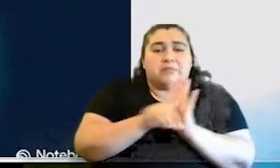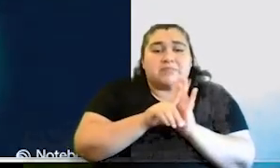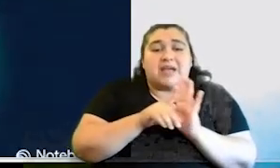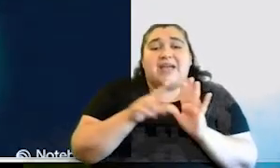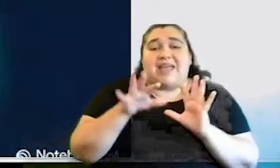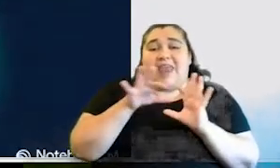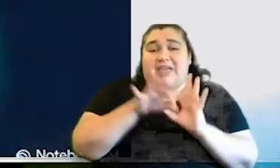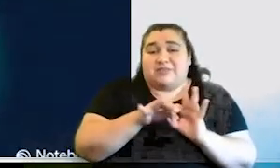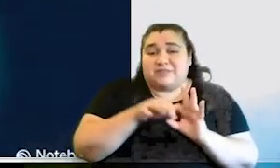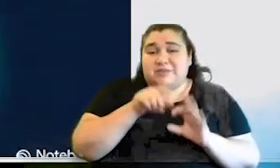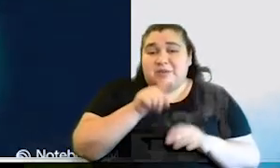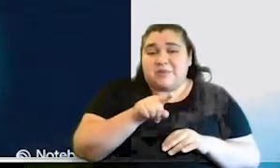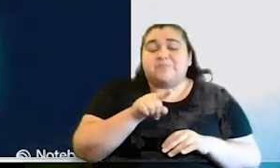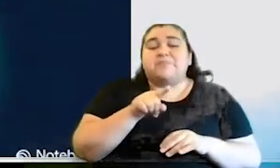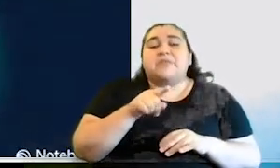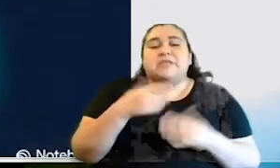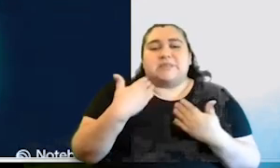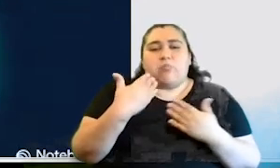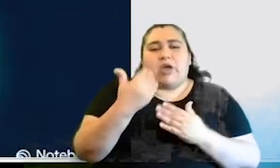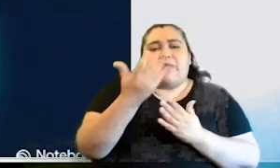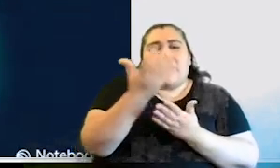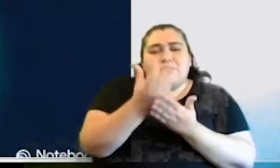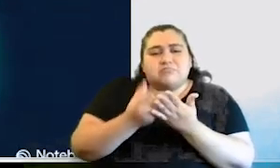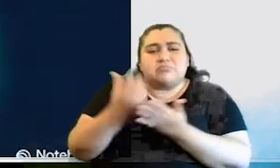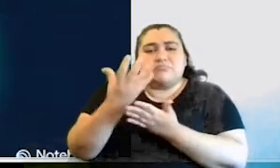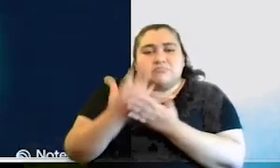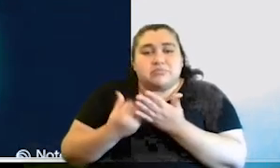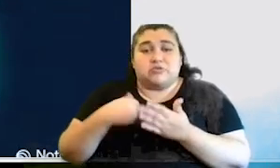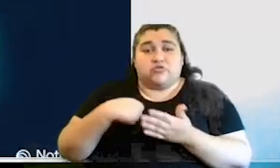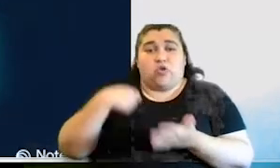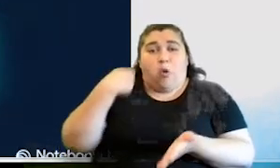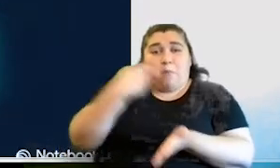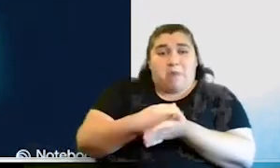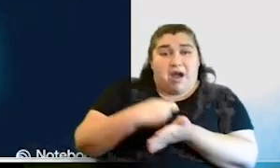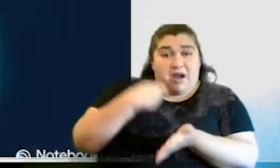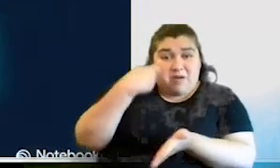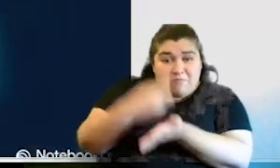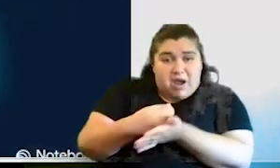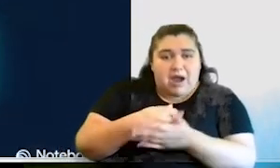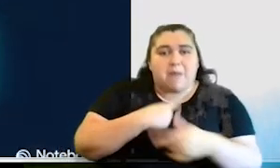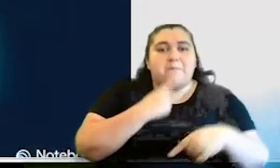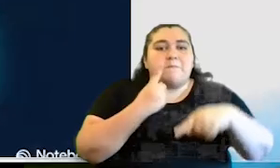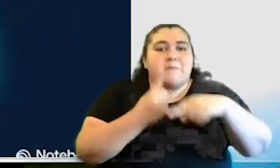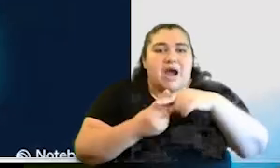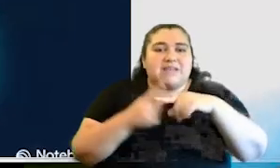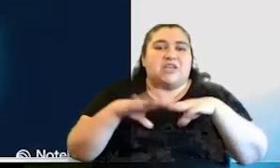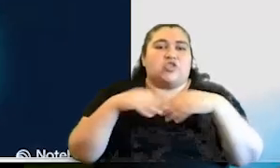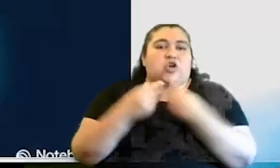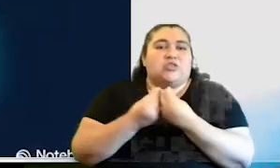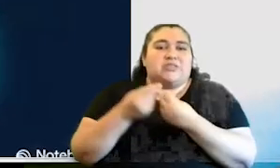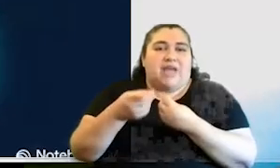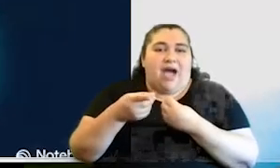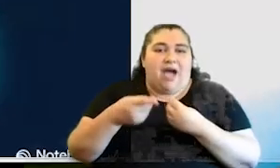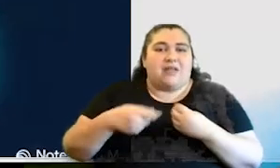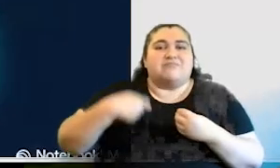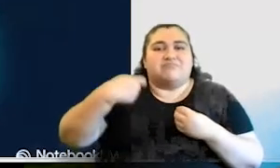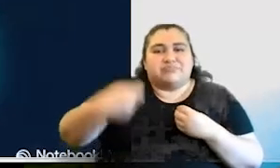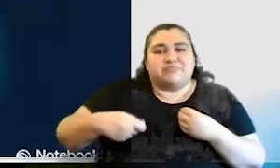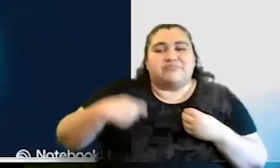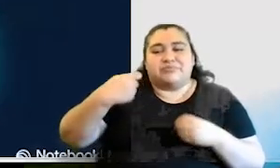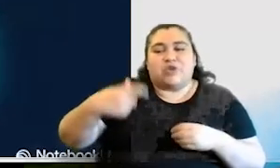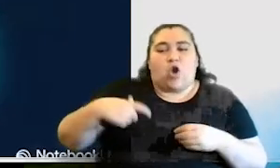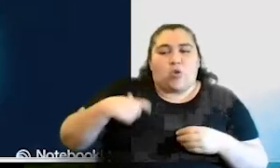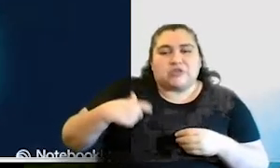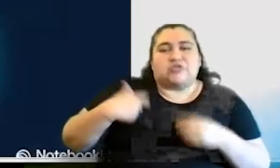26844, voy a poder deducir todo lo que le pague en concepto de remuneración más el total de contribuciones patronales.